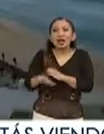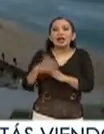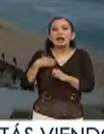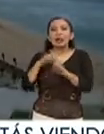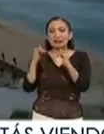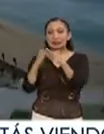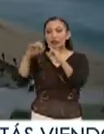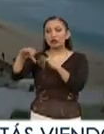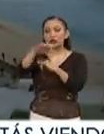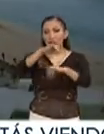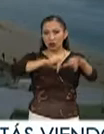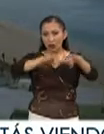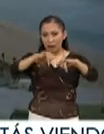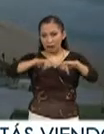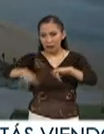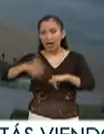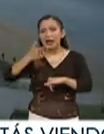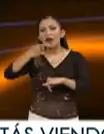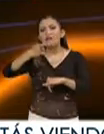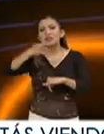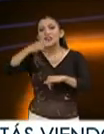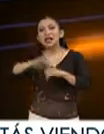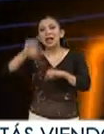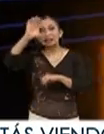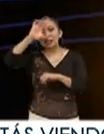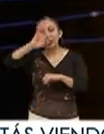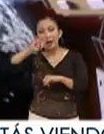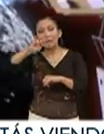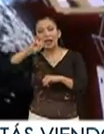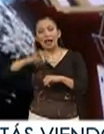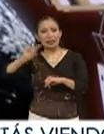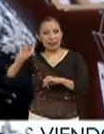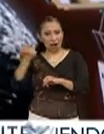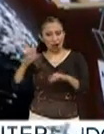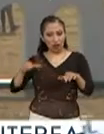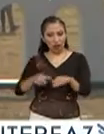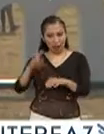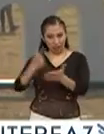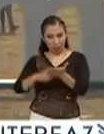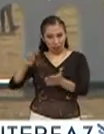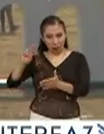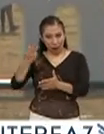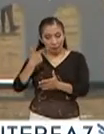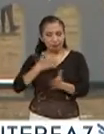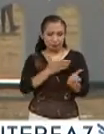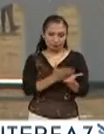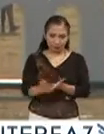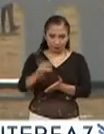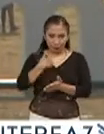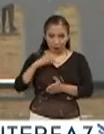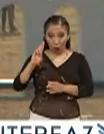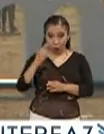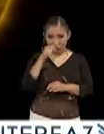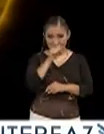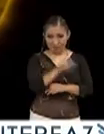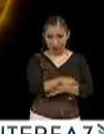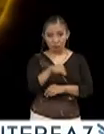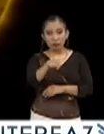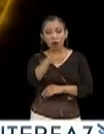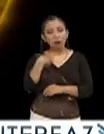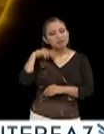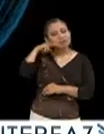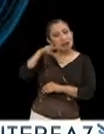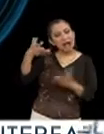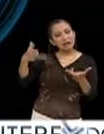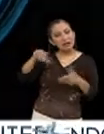los Institutos de Geografía, Geofísica y Ciencias Aplicadas y Tecnología de la UNAM. Por otra parte, la máxima casa de estudios